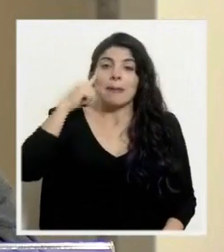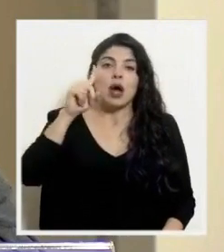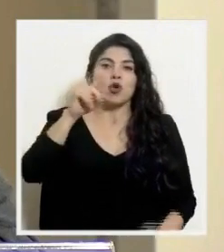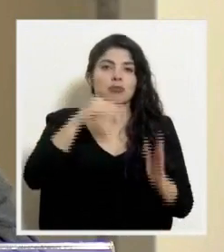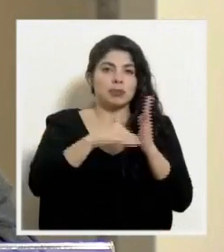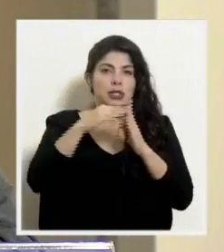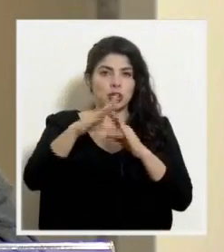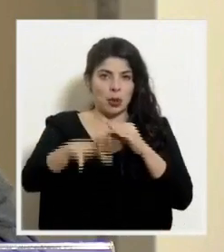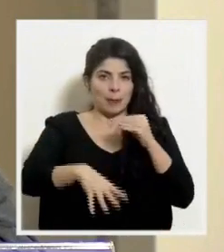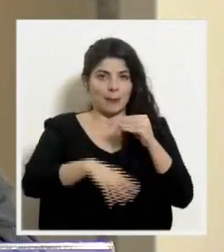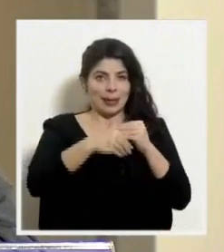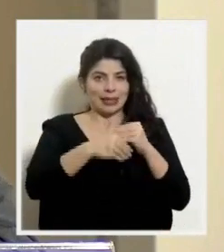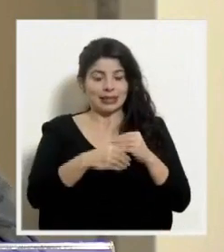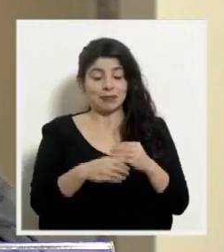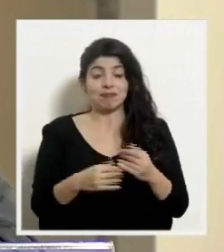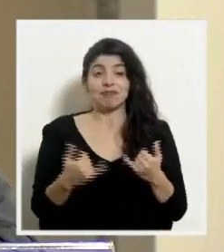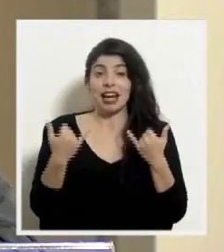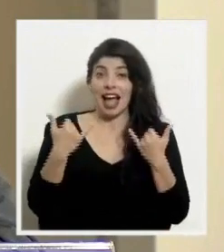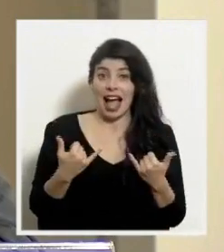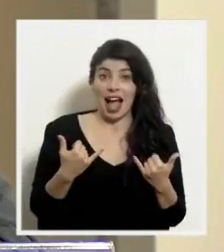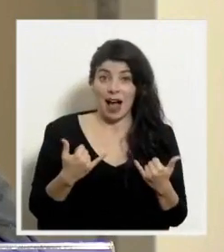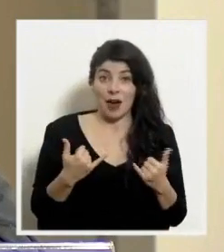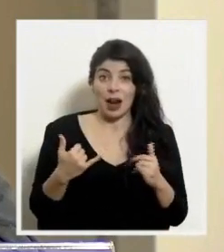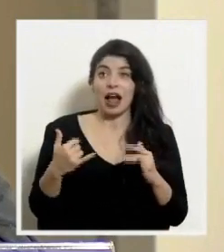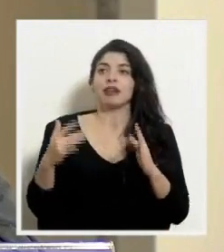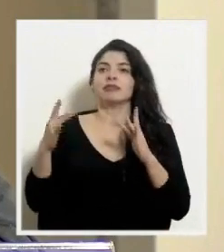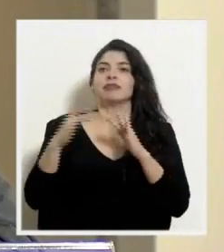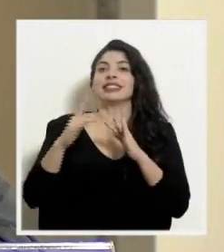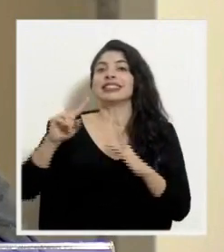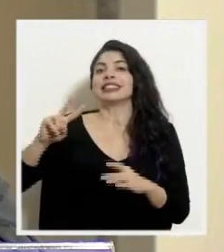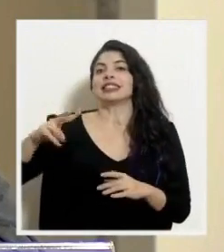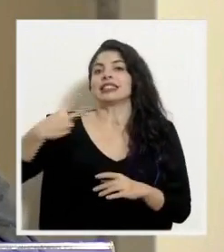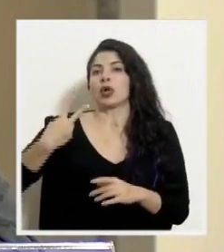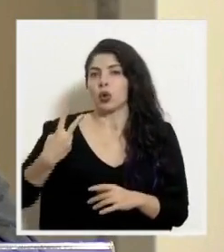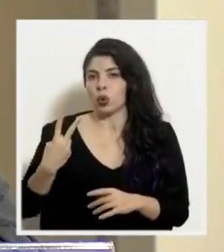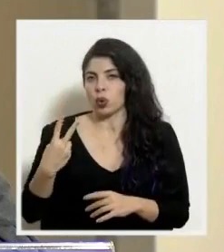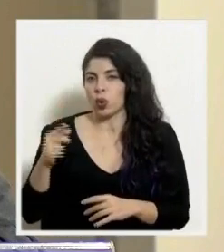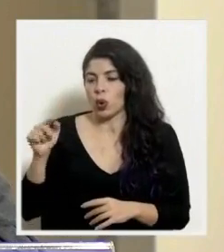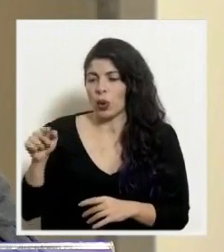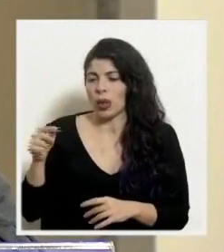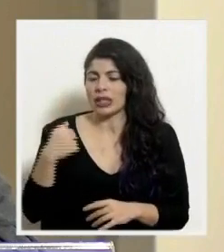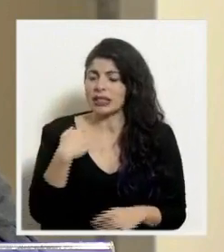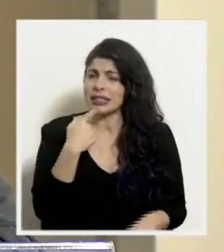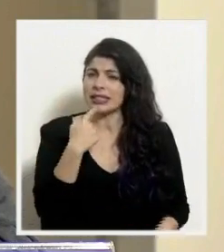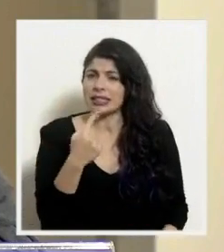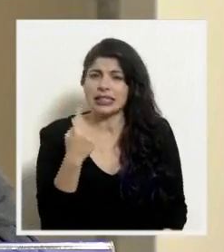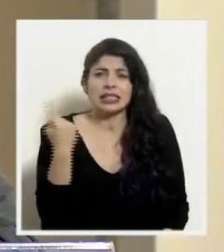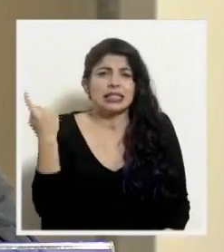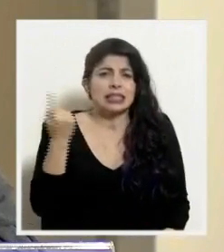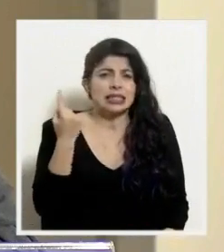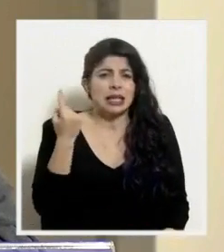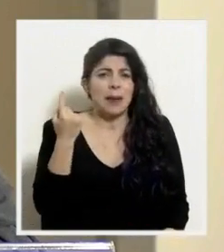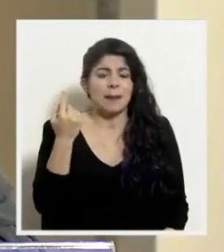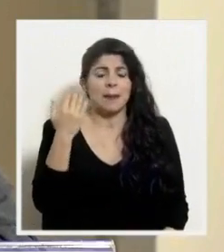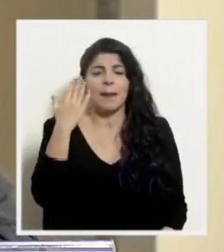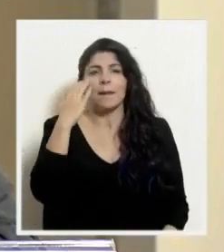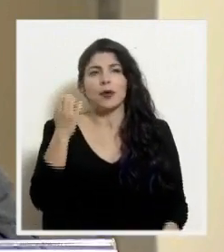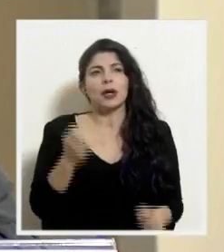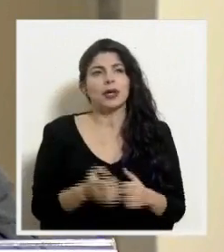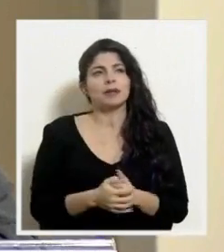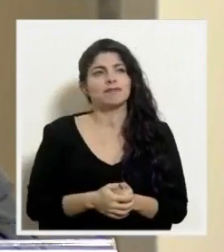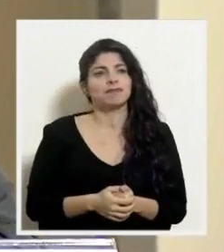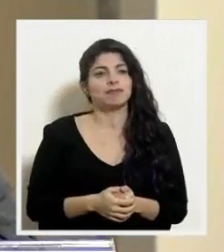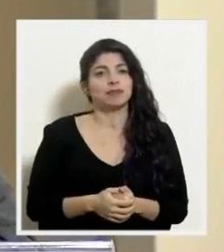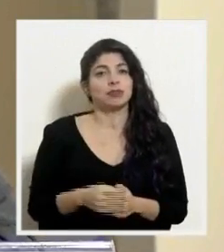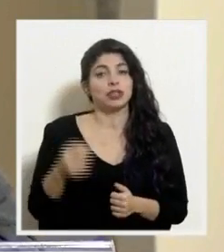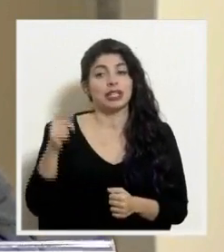más. Ahora estamos abriendo otra segunda ventana y esto lo menciono siempre en los términos que